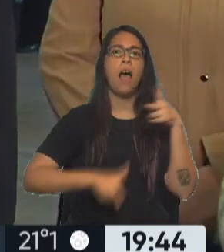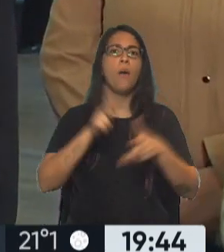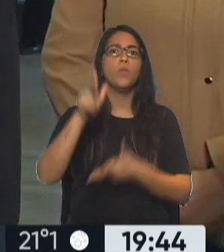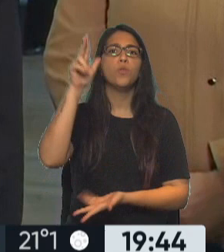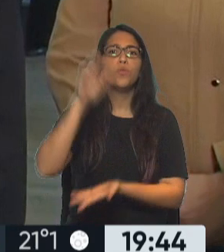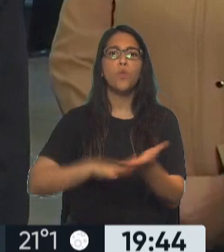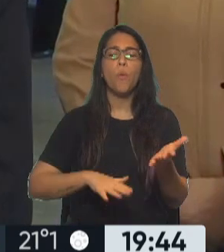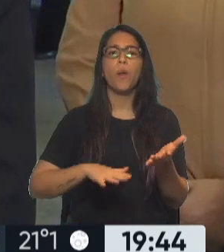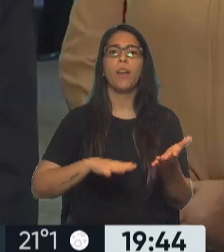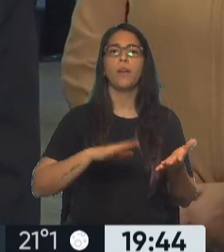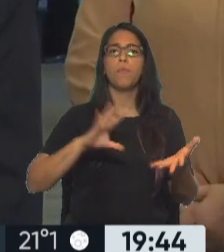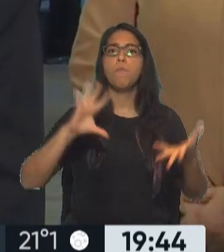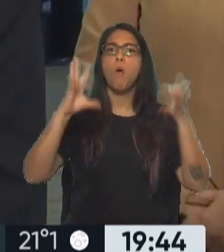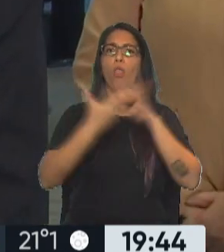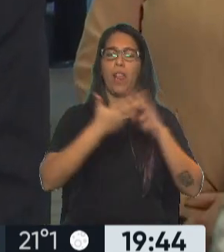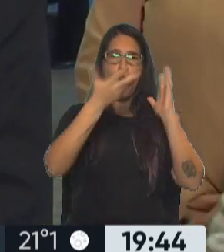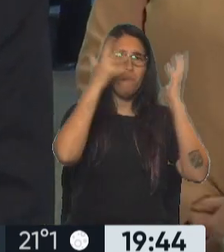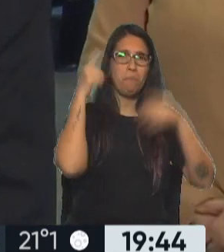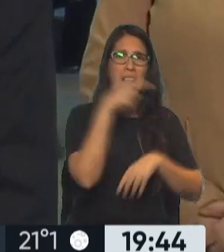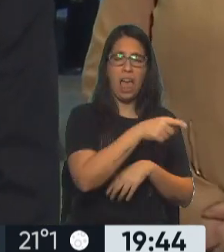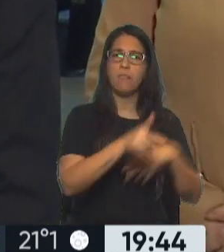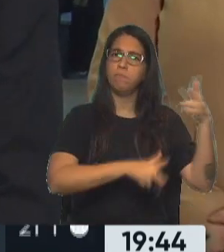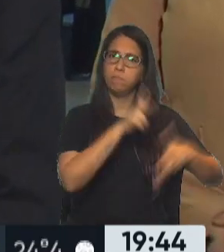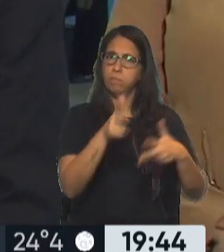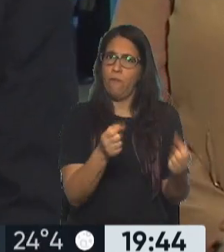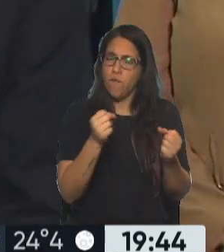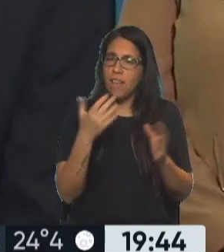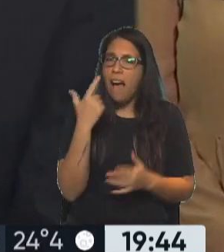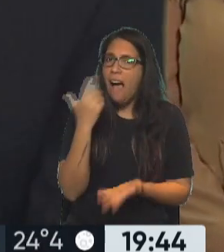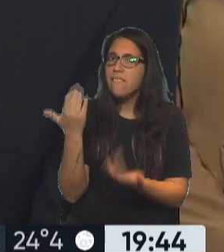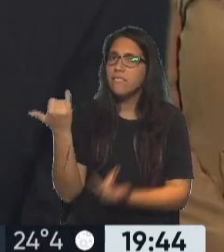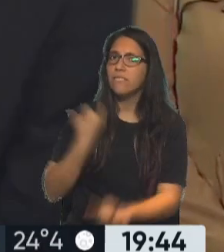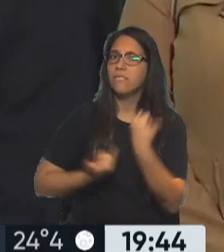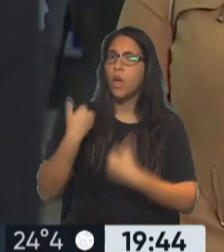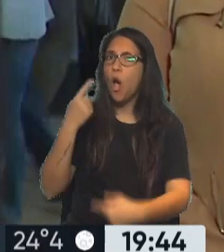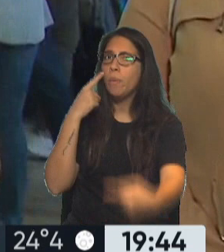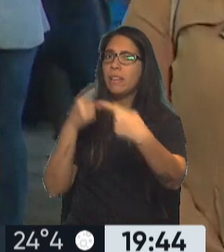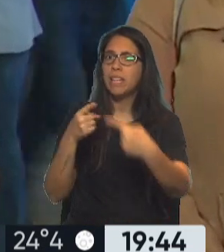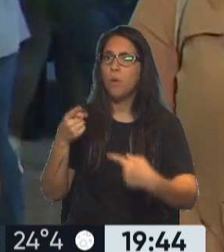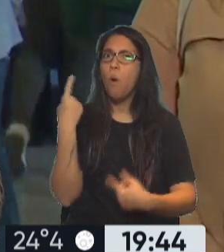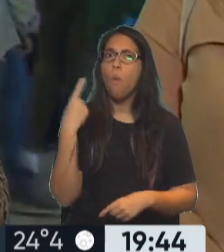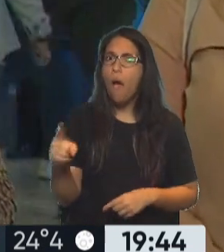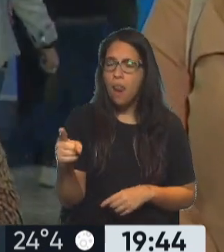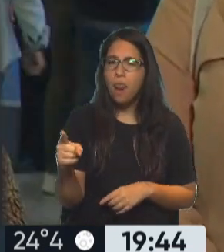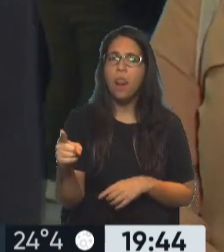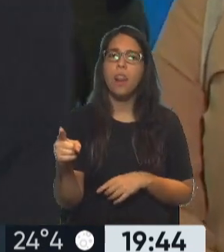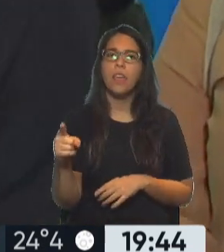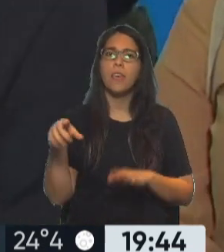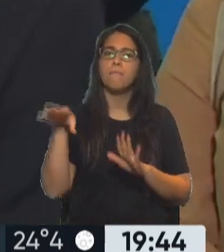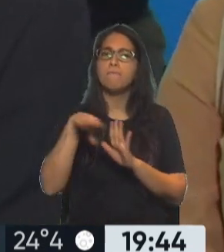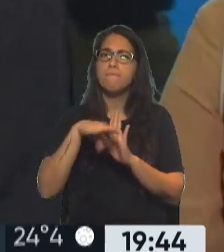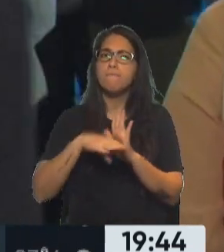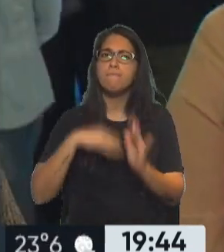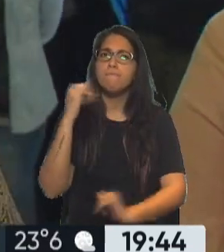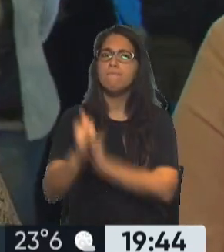por ejemplo, el modelo Milei, con quien estuvo duros términos, y le vamos a preguntar cuál ha sido el objetivo de este encuentro y por qué estos duros términos ante el